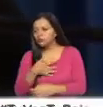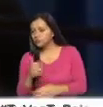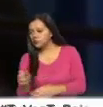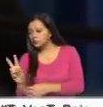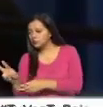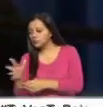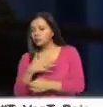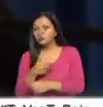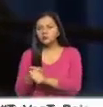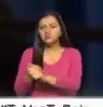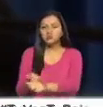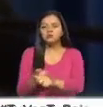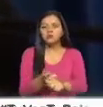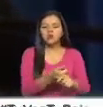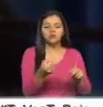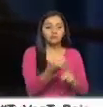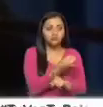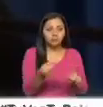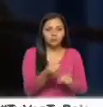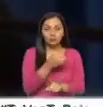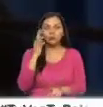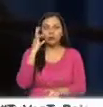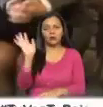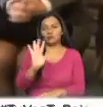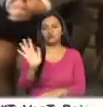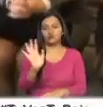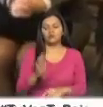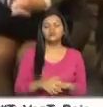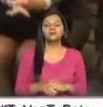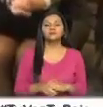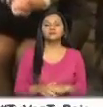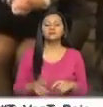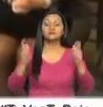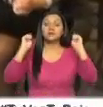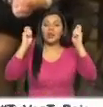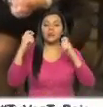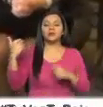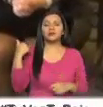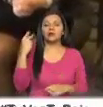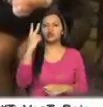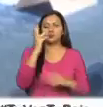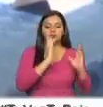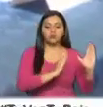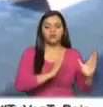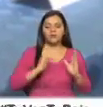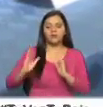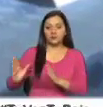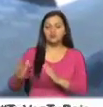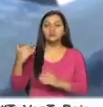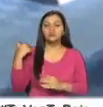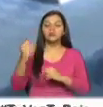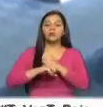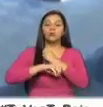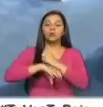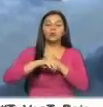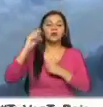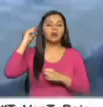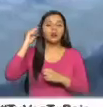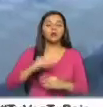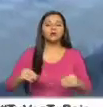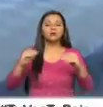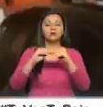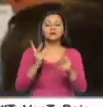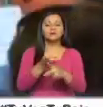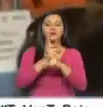para prevenir situaciones de violencia dentro de los albergues. Pero la campaña cuenta con 2 fases que incluirán cuñas radiales para prevenir